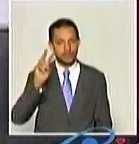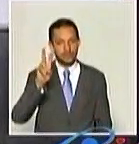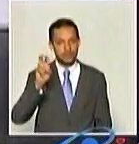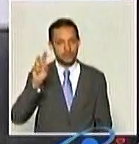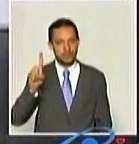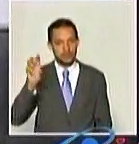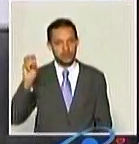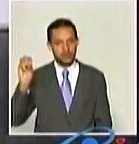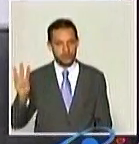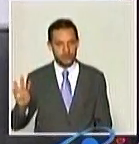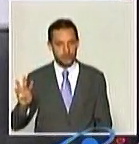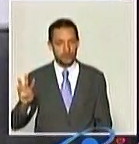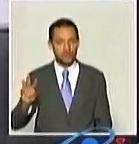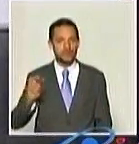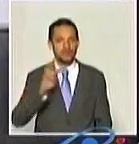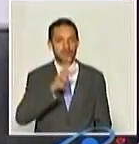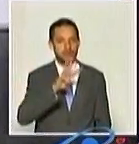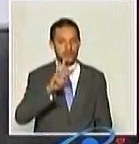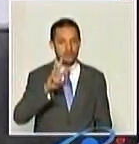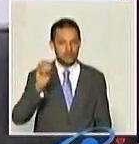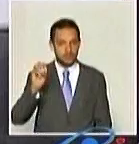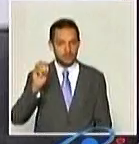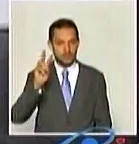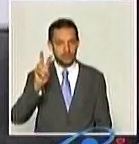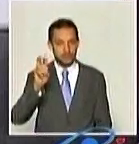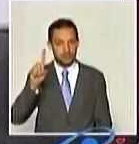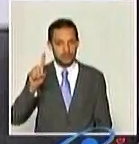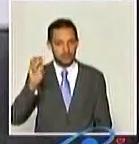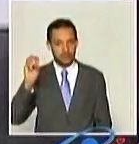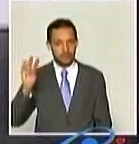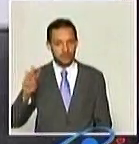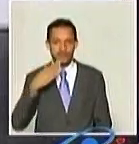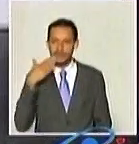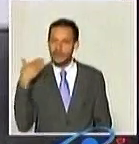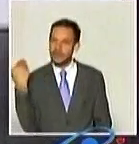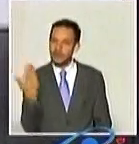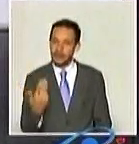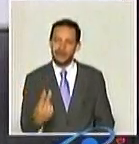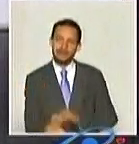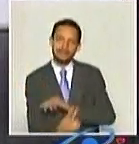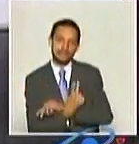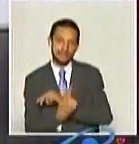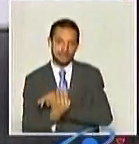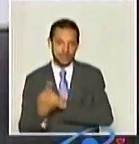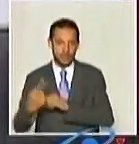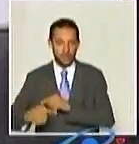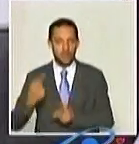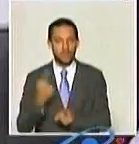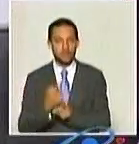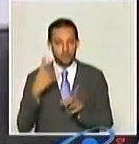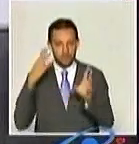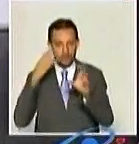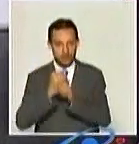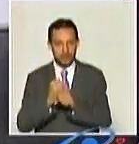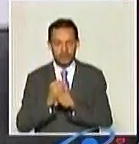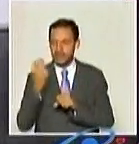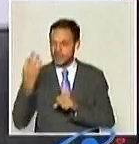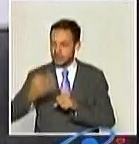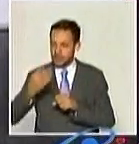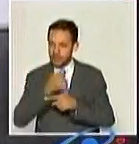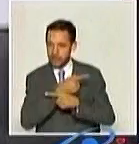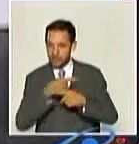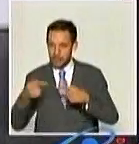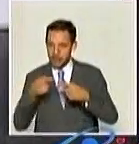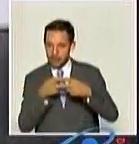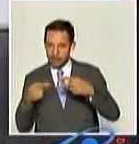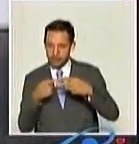330-7104, el Parque Médico 330-7104. A todos ustedes, mil gracias por compartir con nosotros este espacio